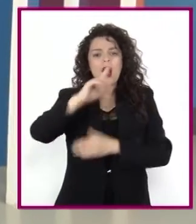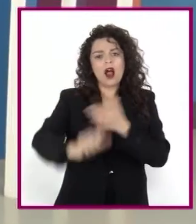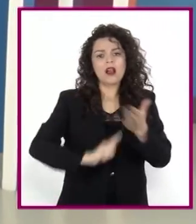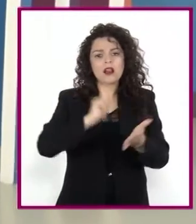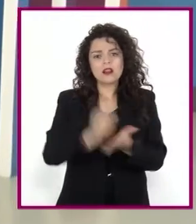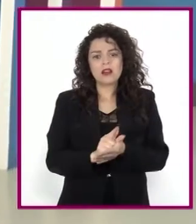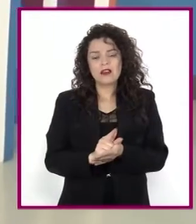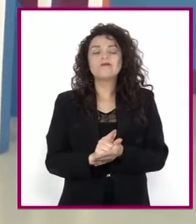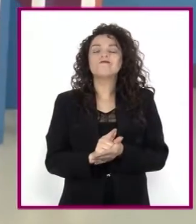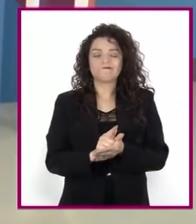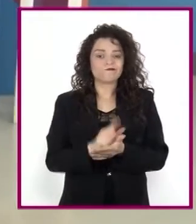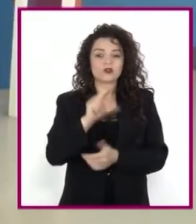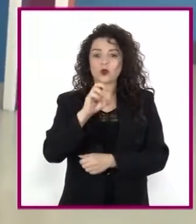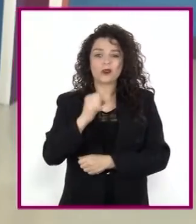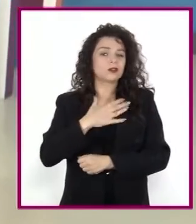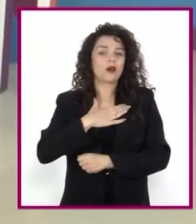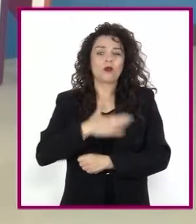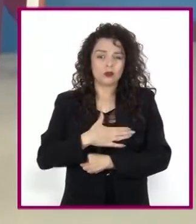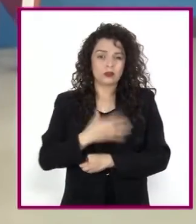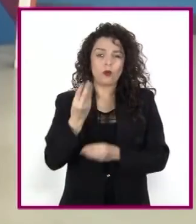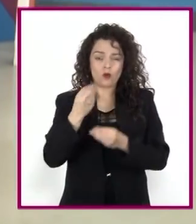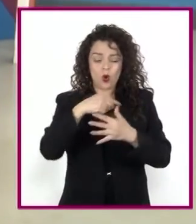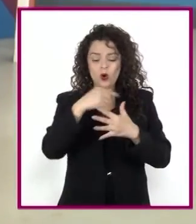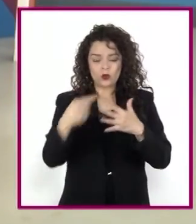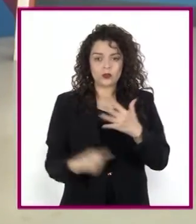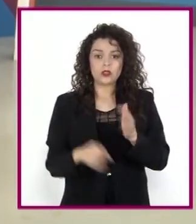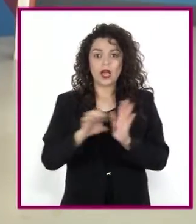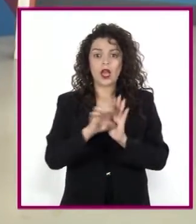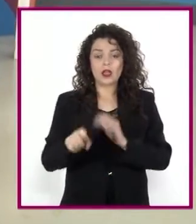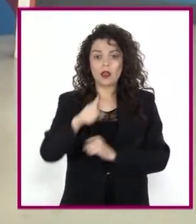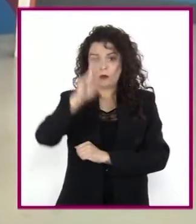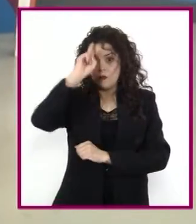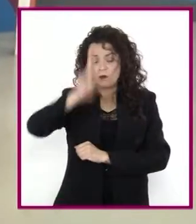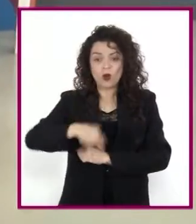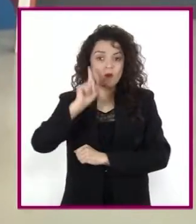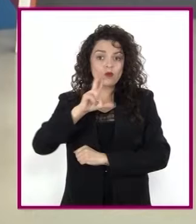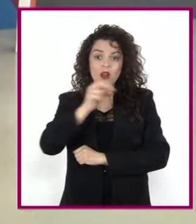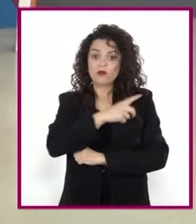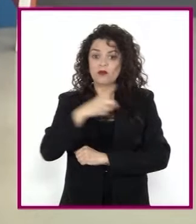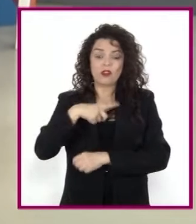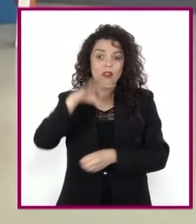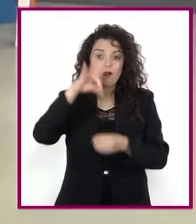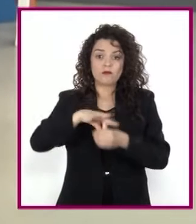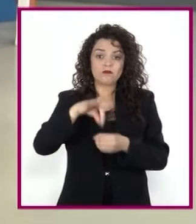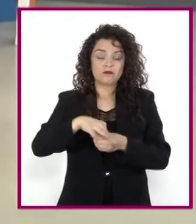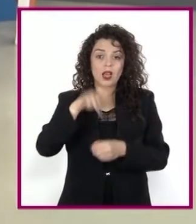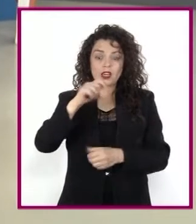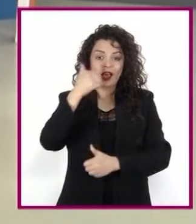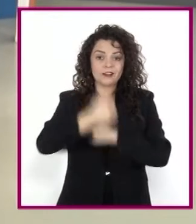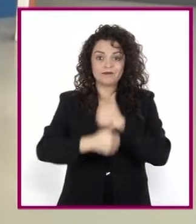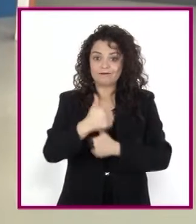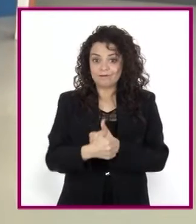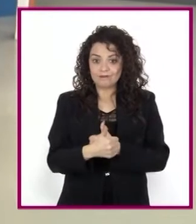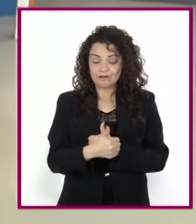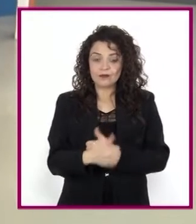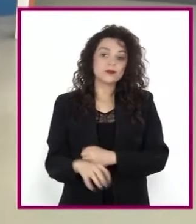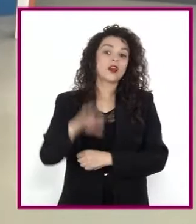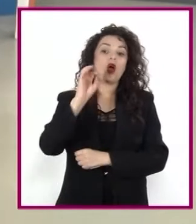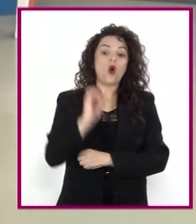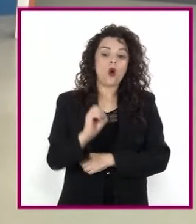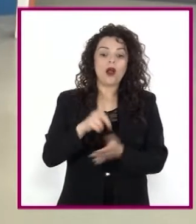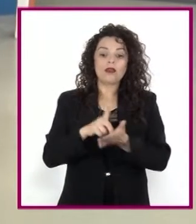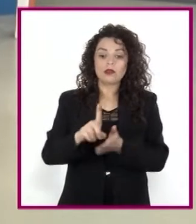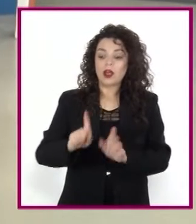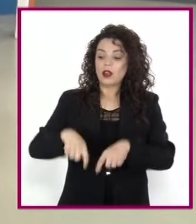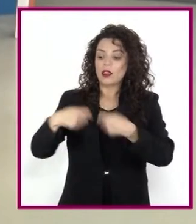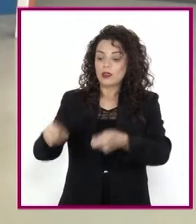todo justas. Por ejemplo, aquellas que prohibían el voto de las mujeres en las elecciones, o el derecho que se les otorgaba a los